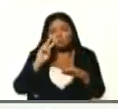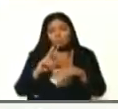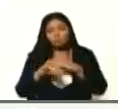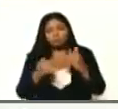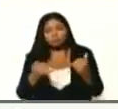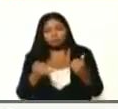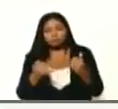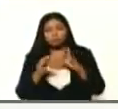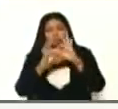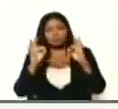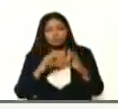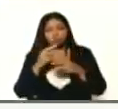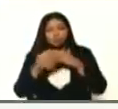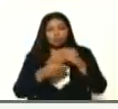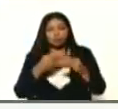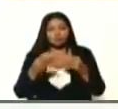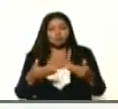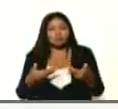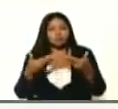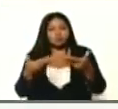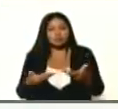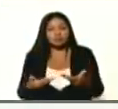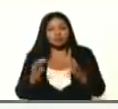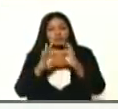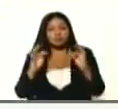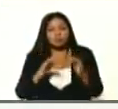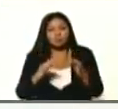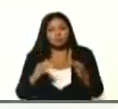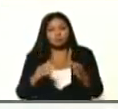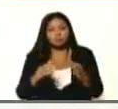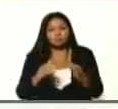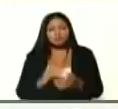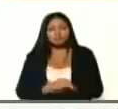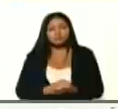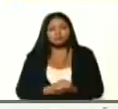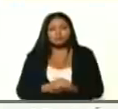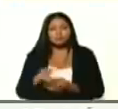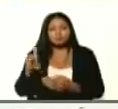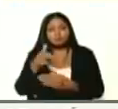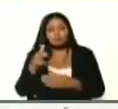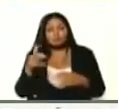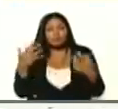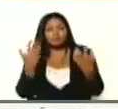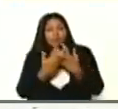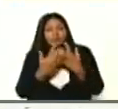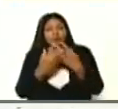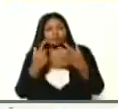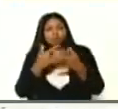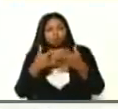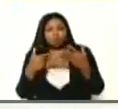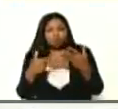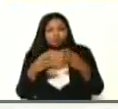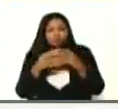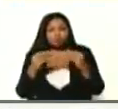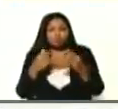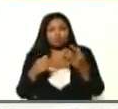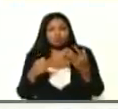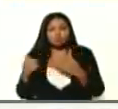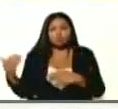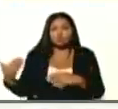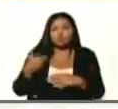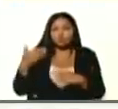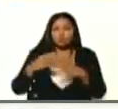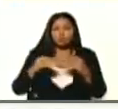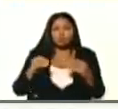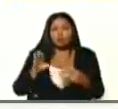modus operandi de la entrega de este tipo de armas largas, de guerra, explosivos, etcétera, en contra de